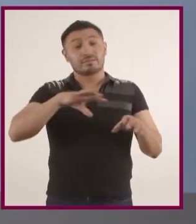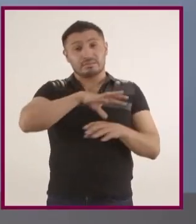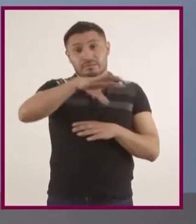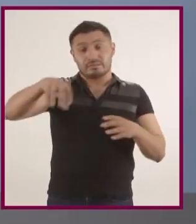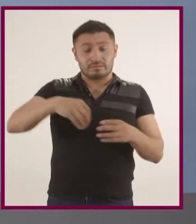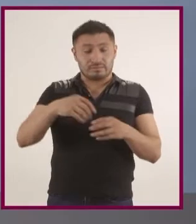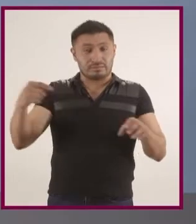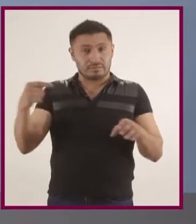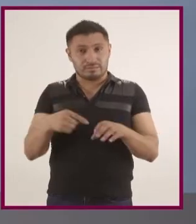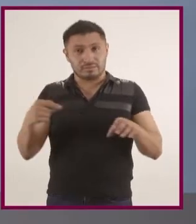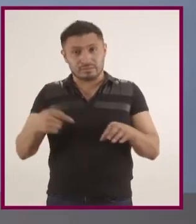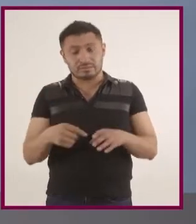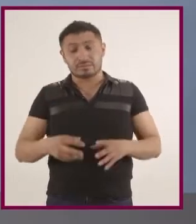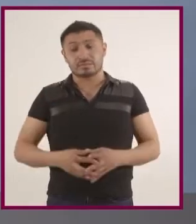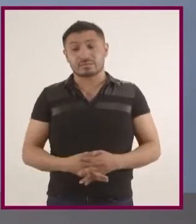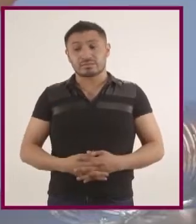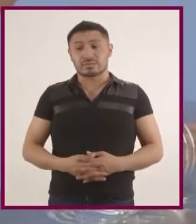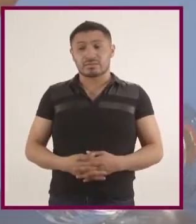completa